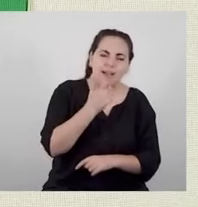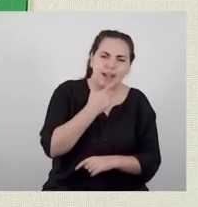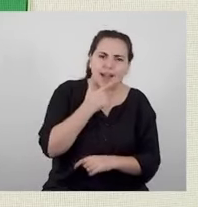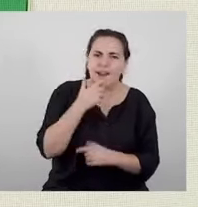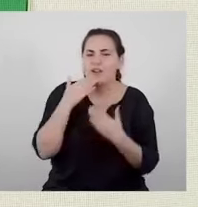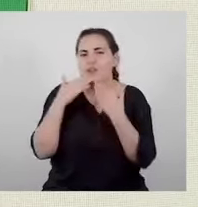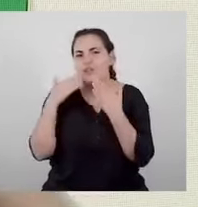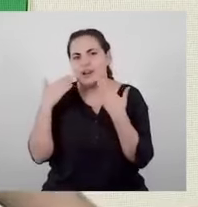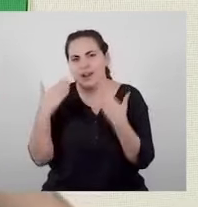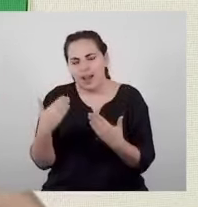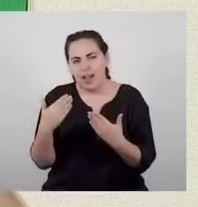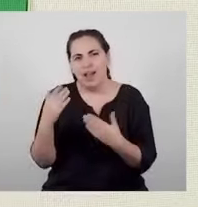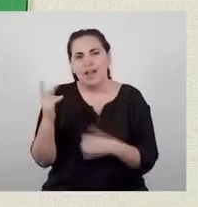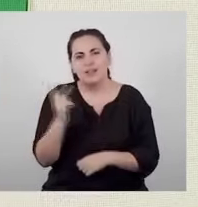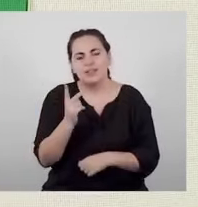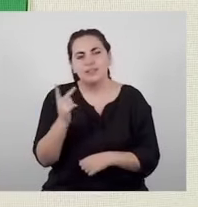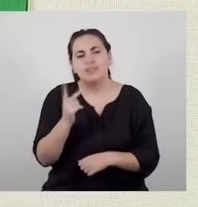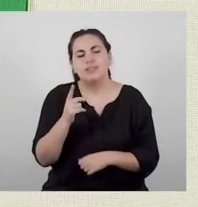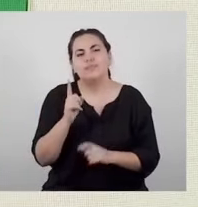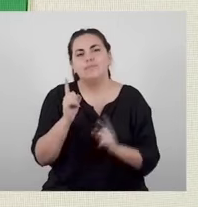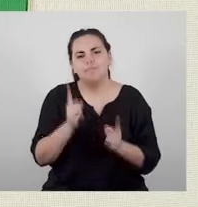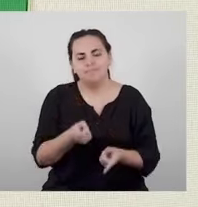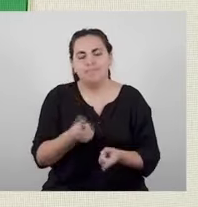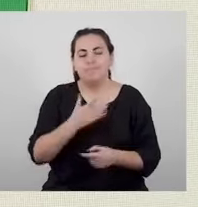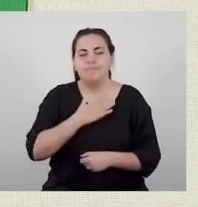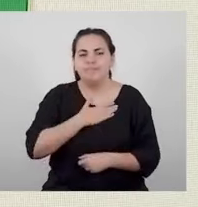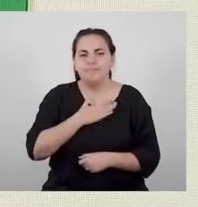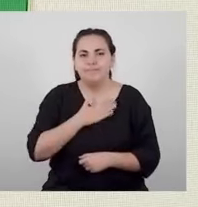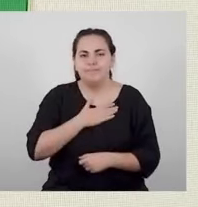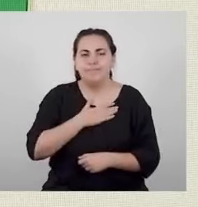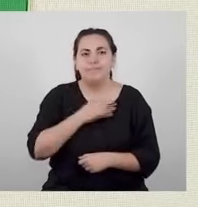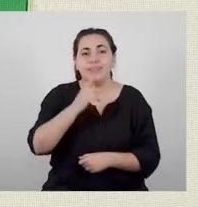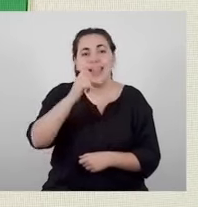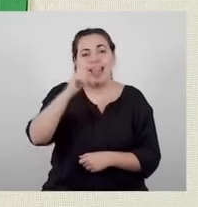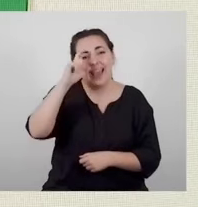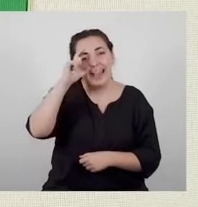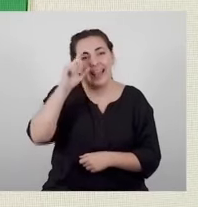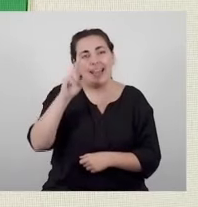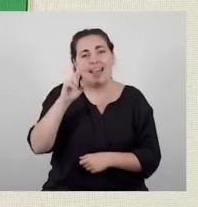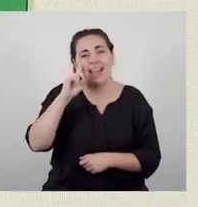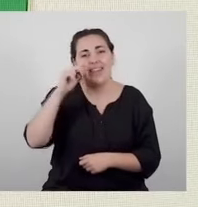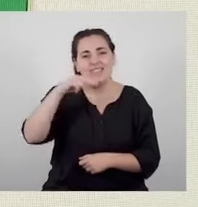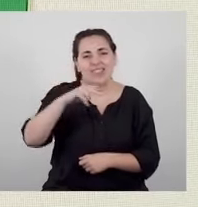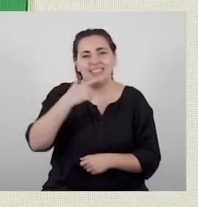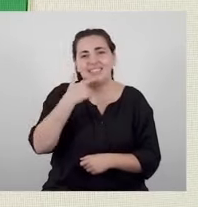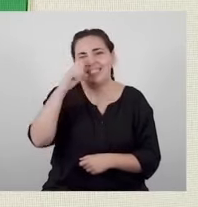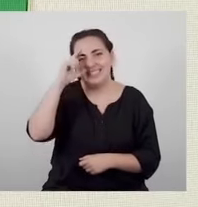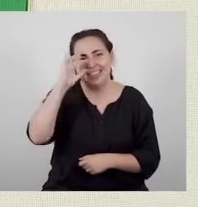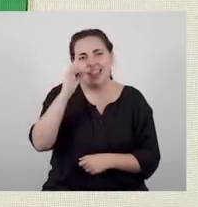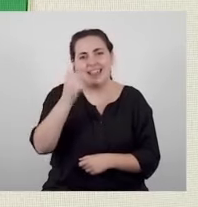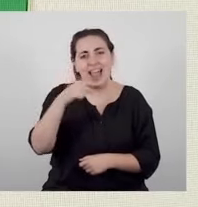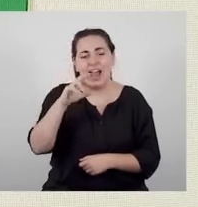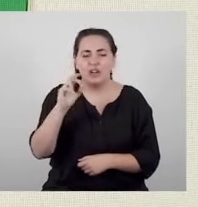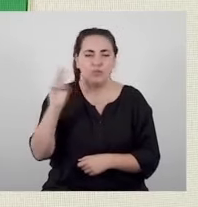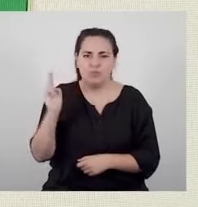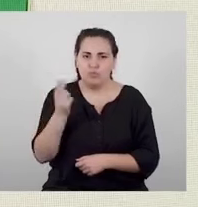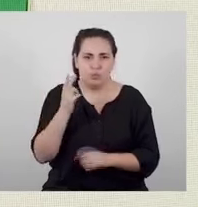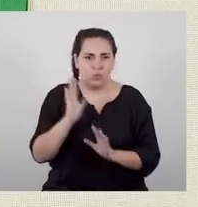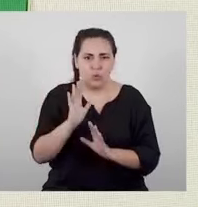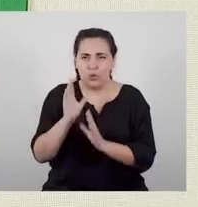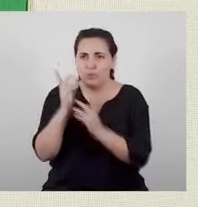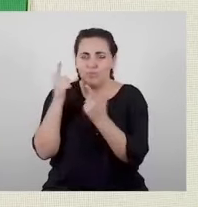también a lamentablemente Kevin Sedano no está más Kevin Sedano como bien decía Vivian